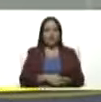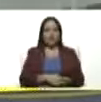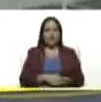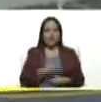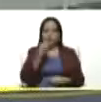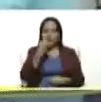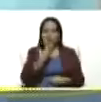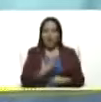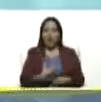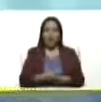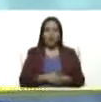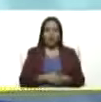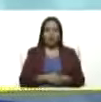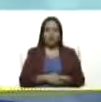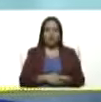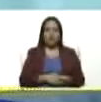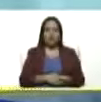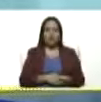Bellísimo.